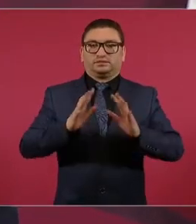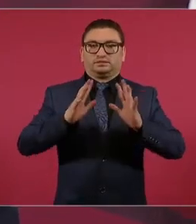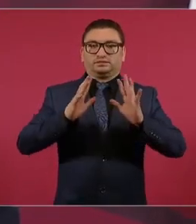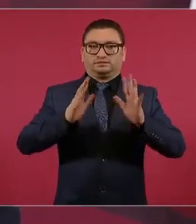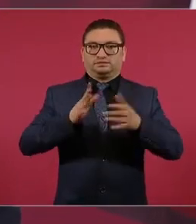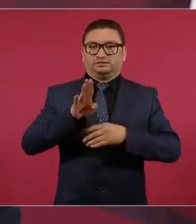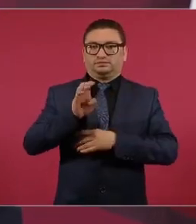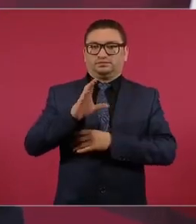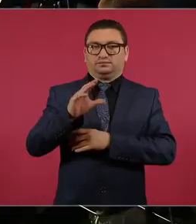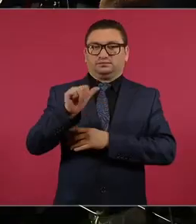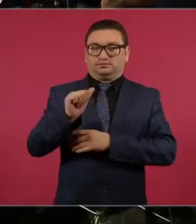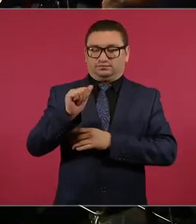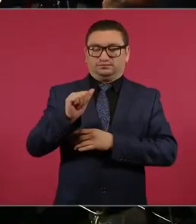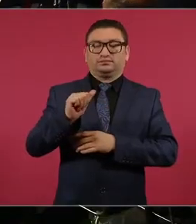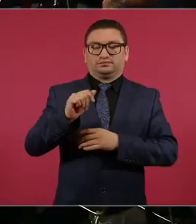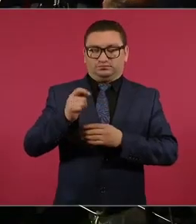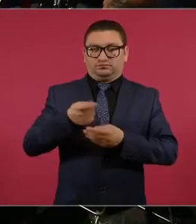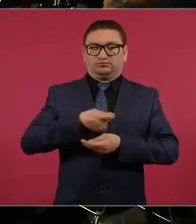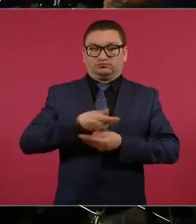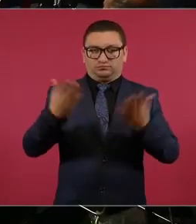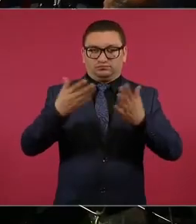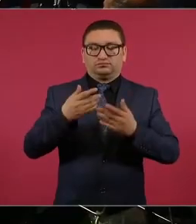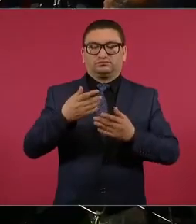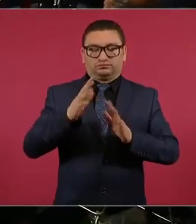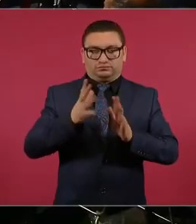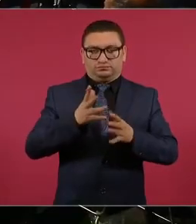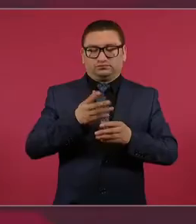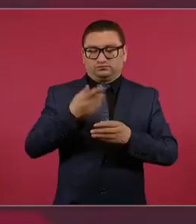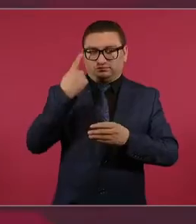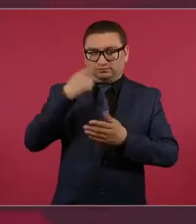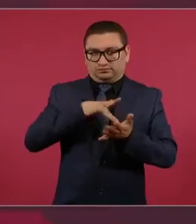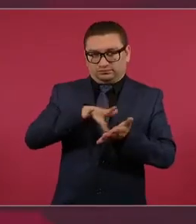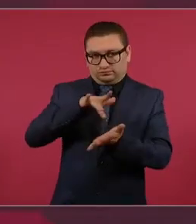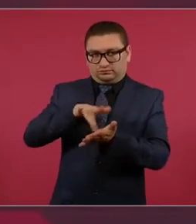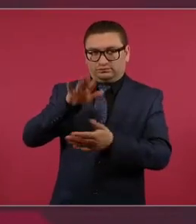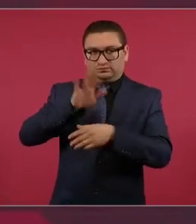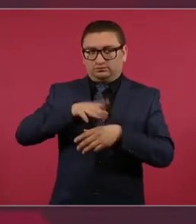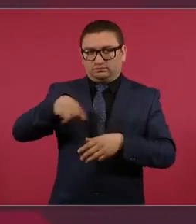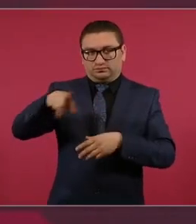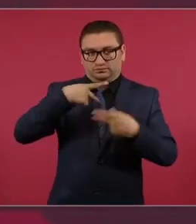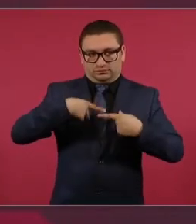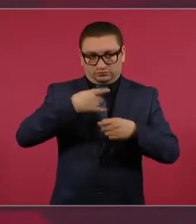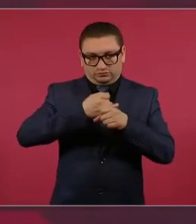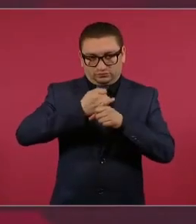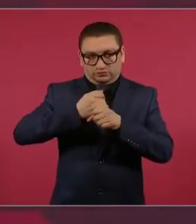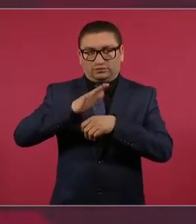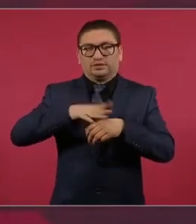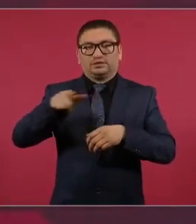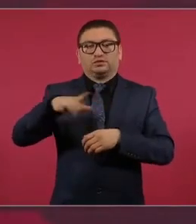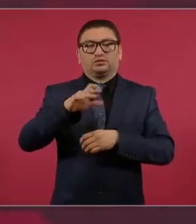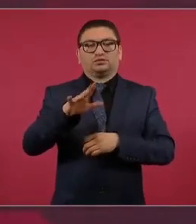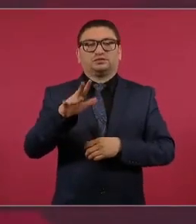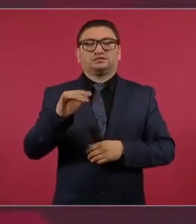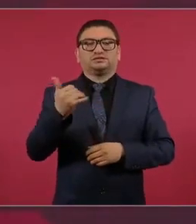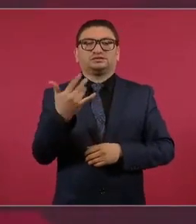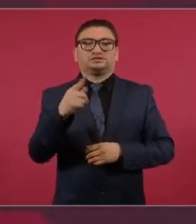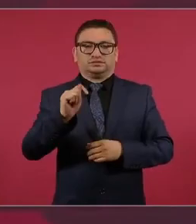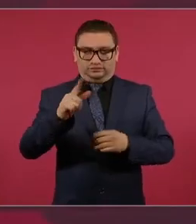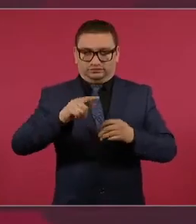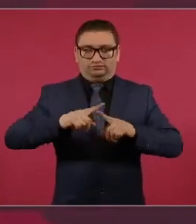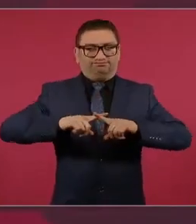las becas a investigadores del conit muy